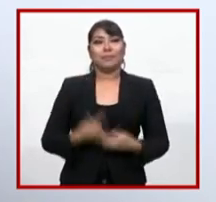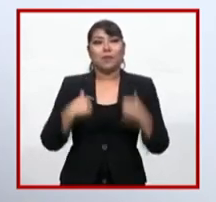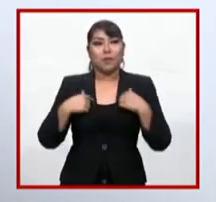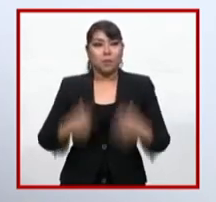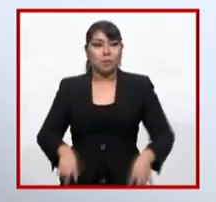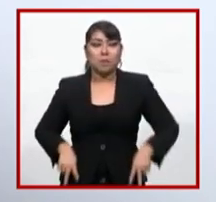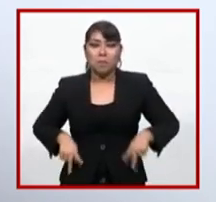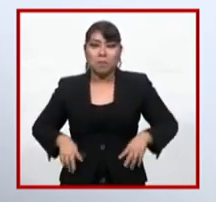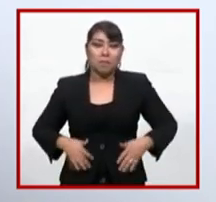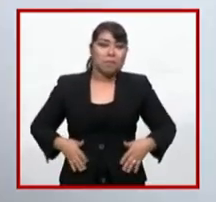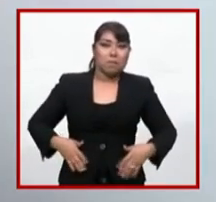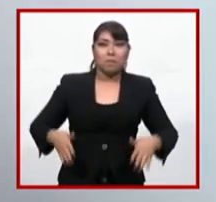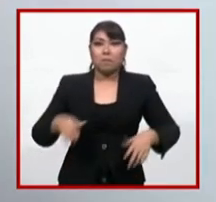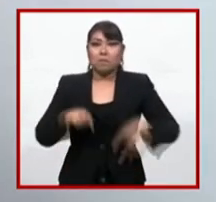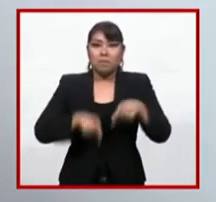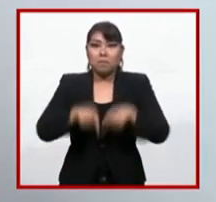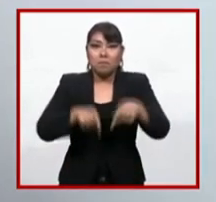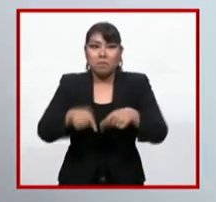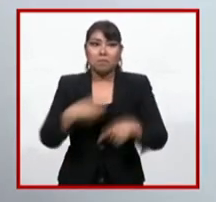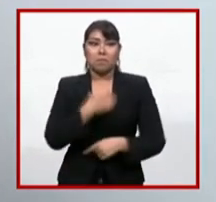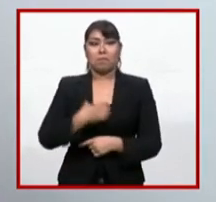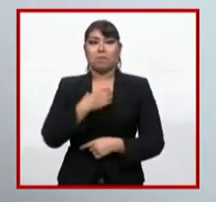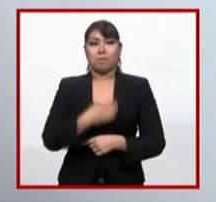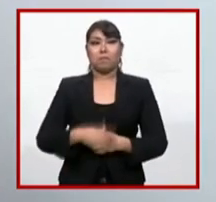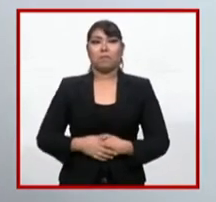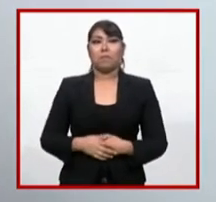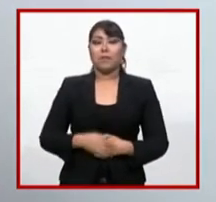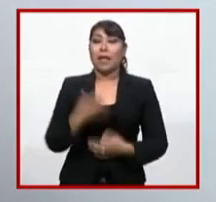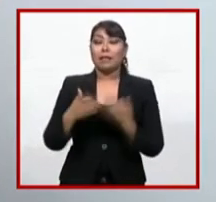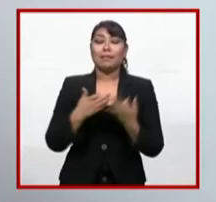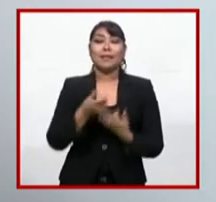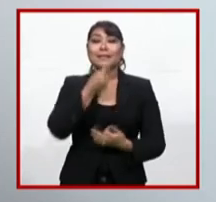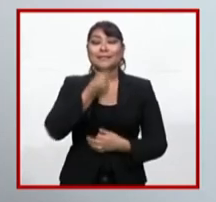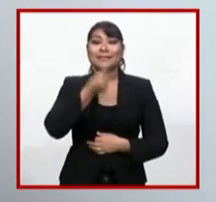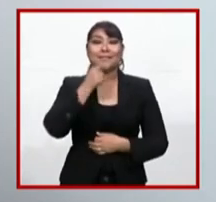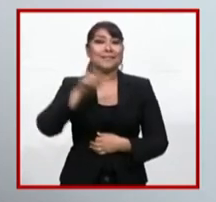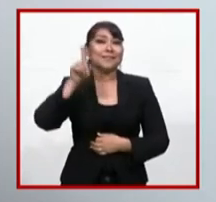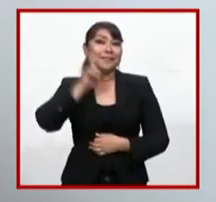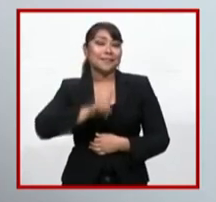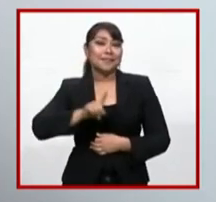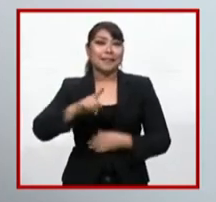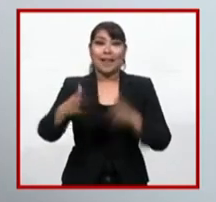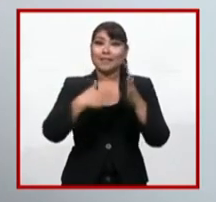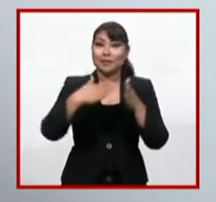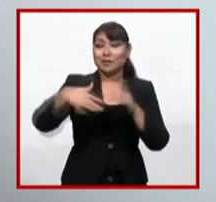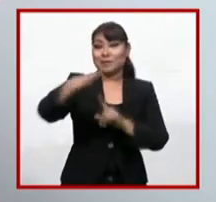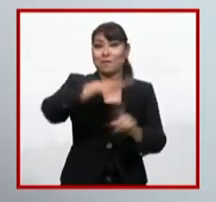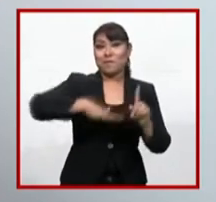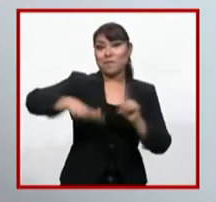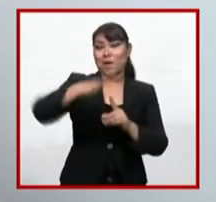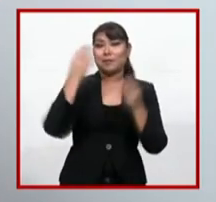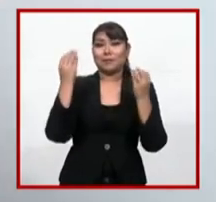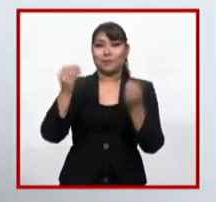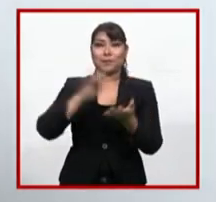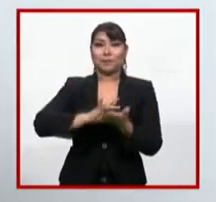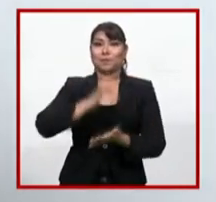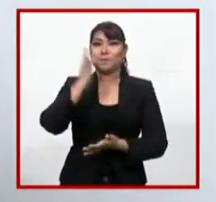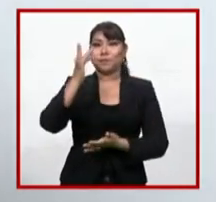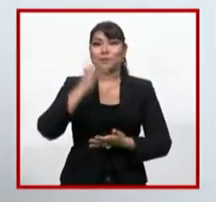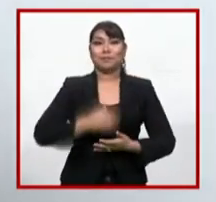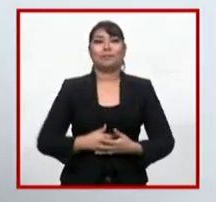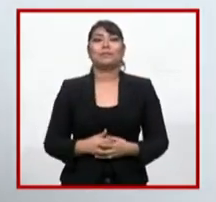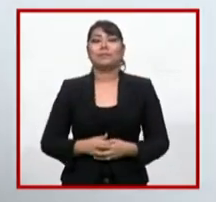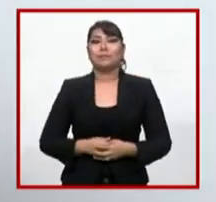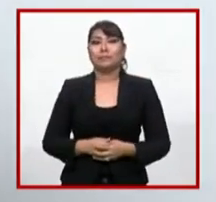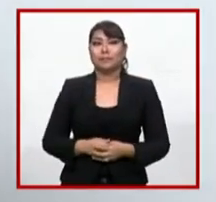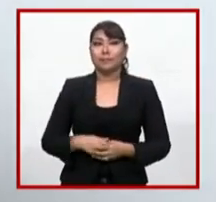mi prótesis y me siento muy contento. A nombre de los niños y las niñas y cocinas comunitarias, muchas gracias. Voy